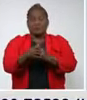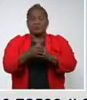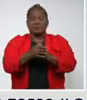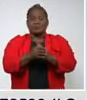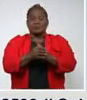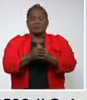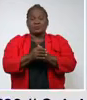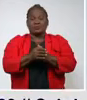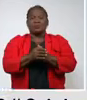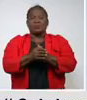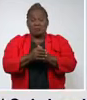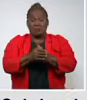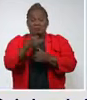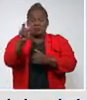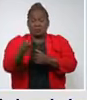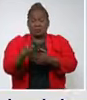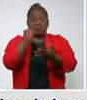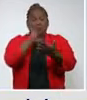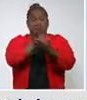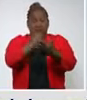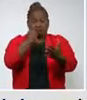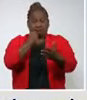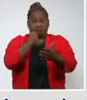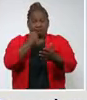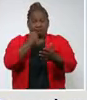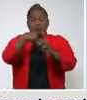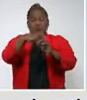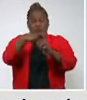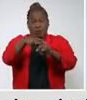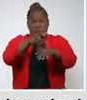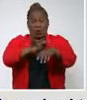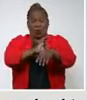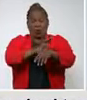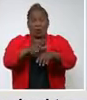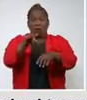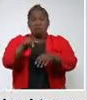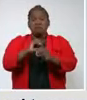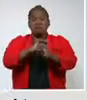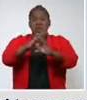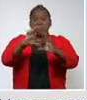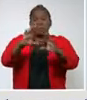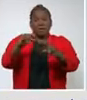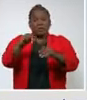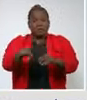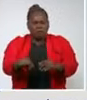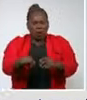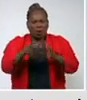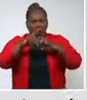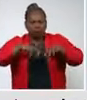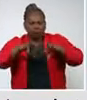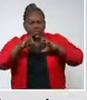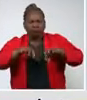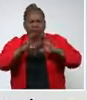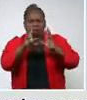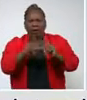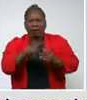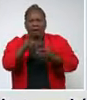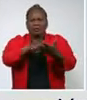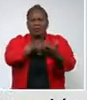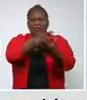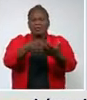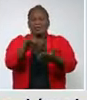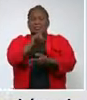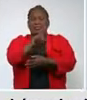114.788.414 casos confirmados, que ya esta mañana, cuando las revisé las estadísticas, eran 115 millones